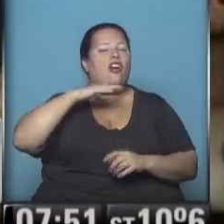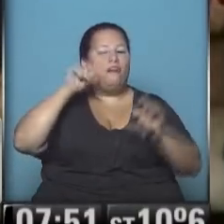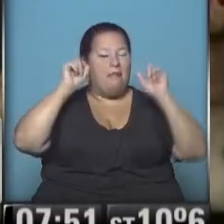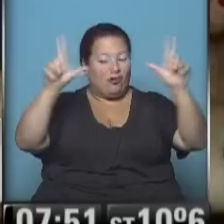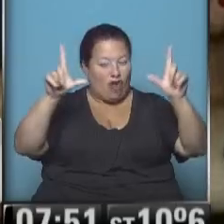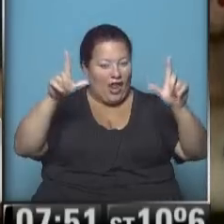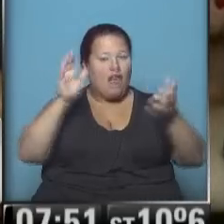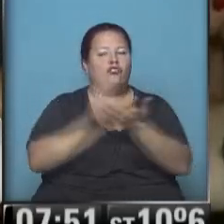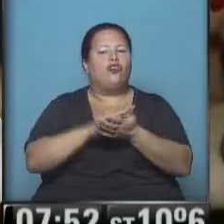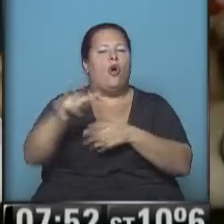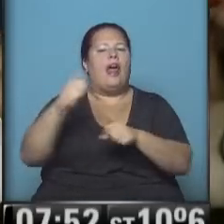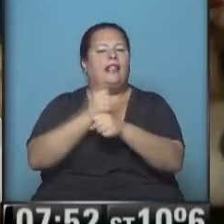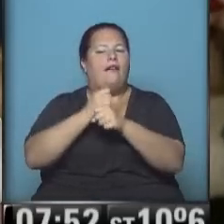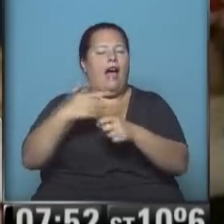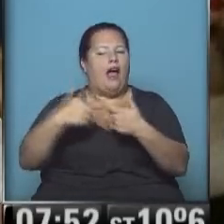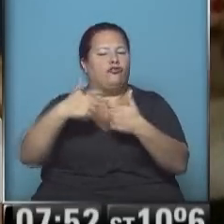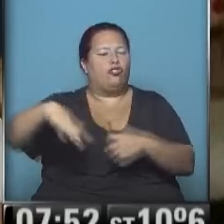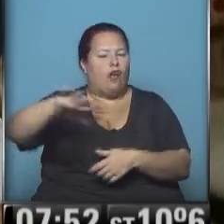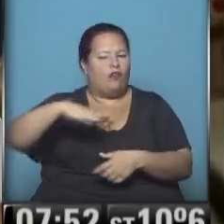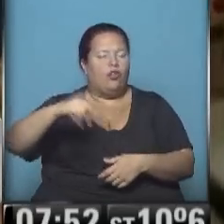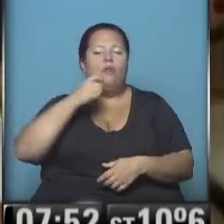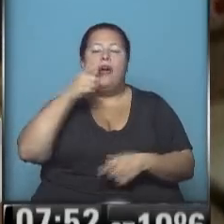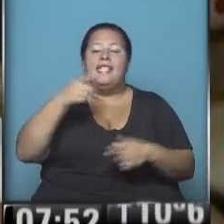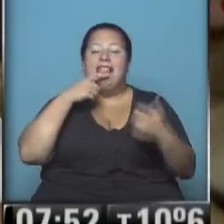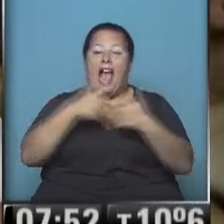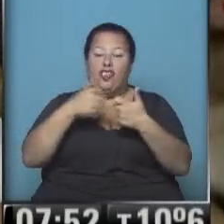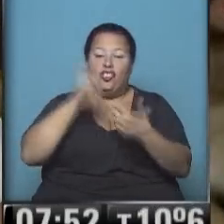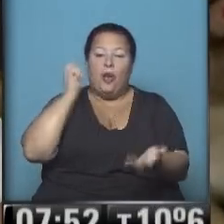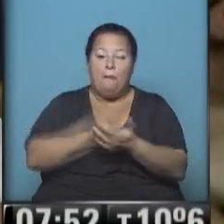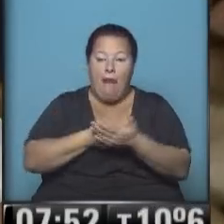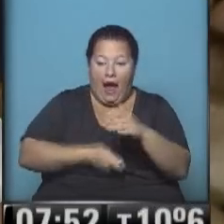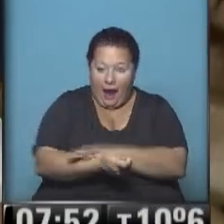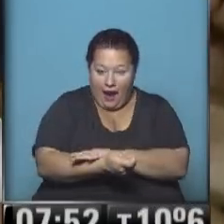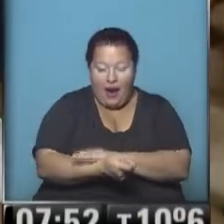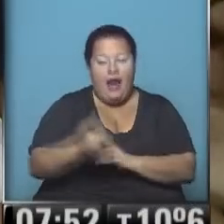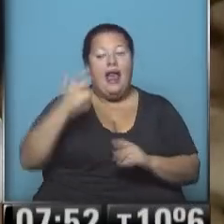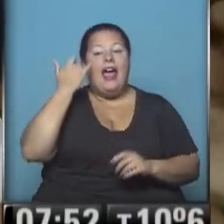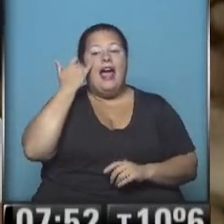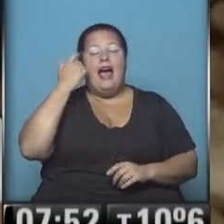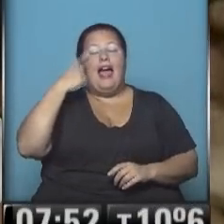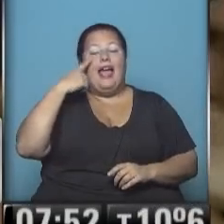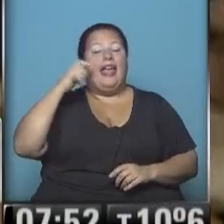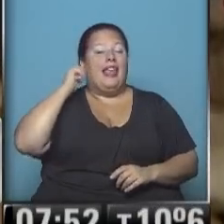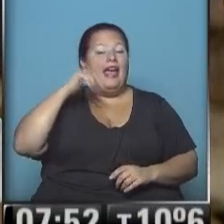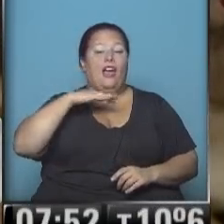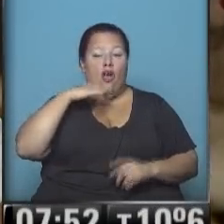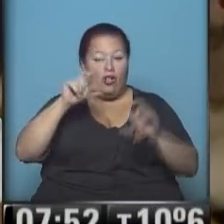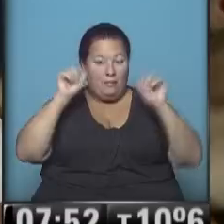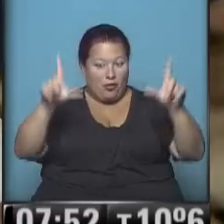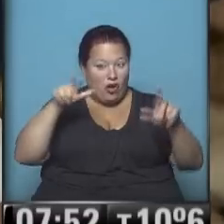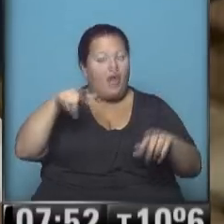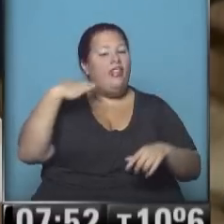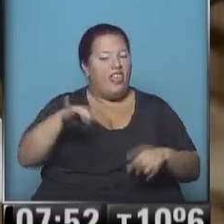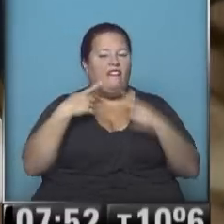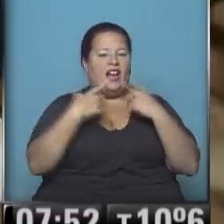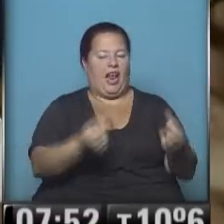de la actividad de la sociedad, porque si se comprueba que la sociedad pagó sobornos, la Inspección General de Justicia tiene autoridad para